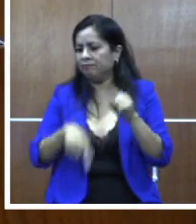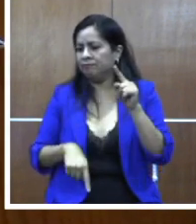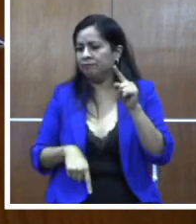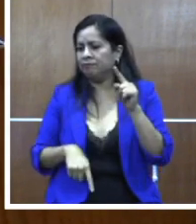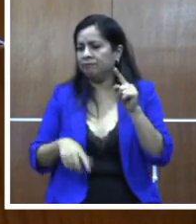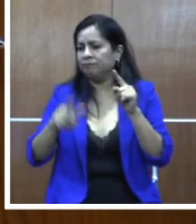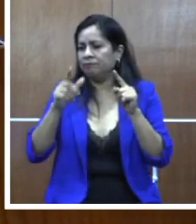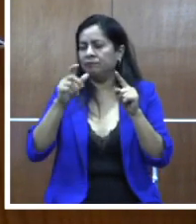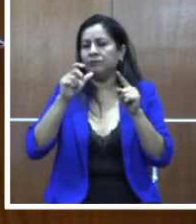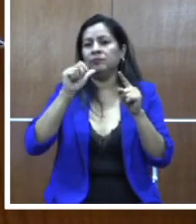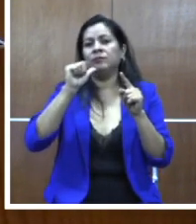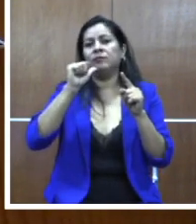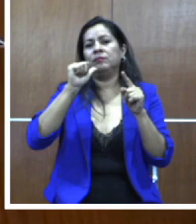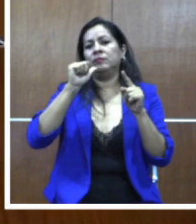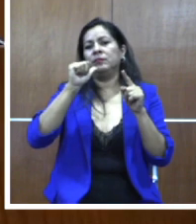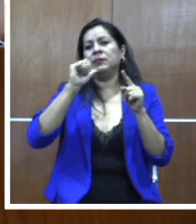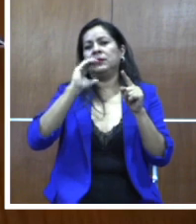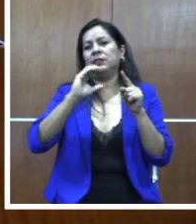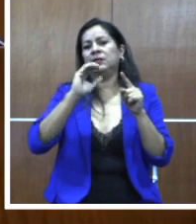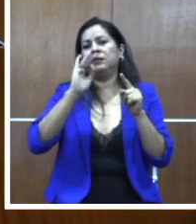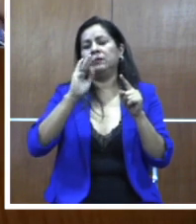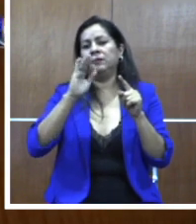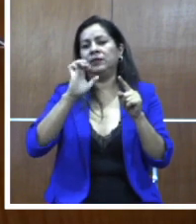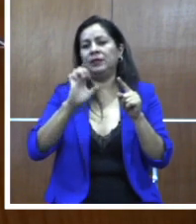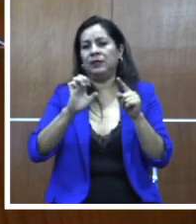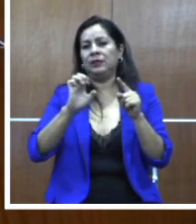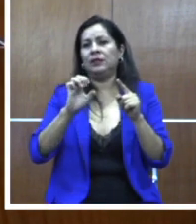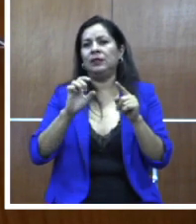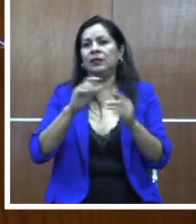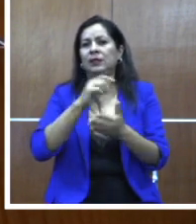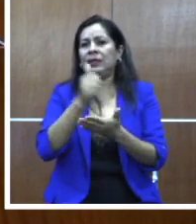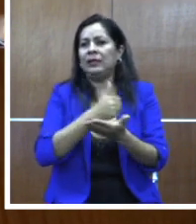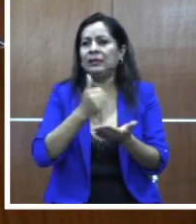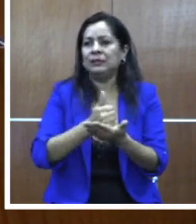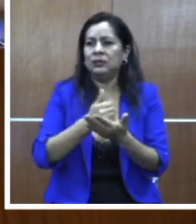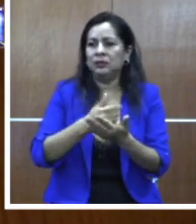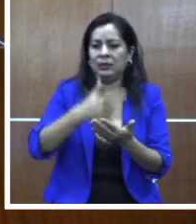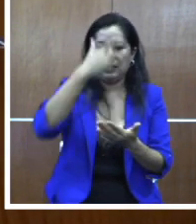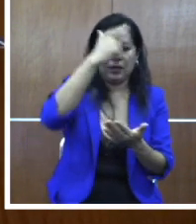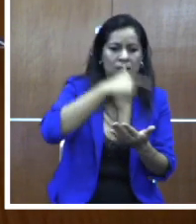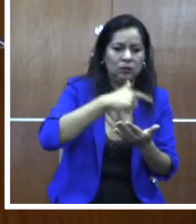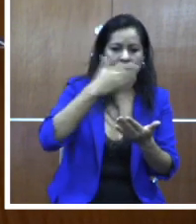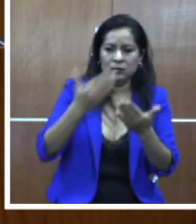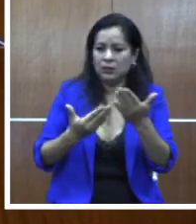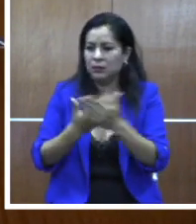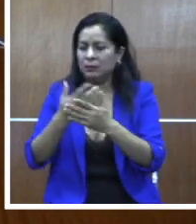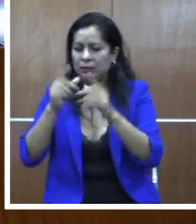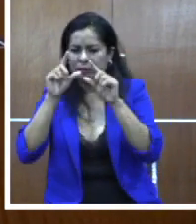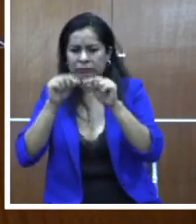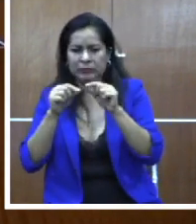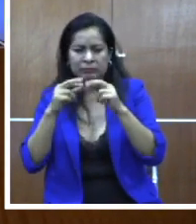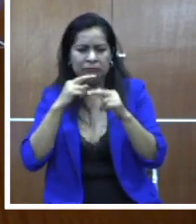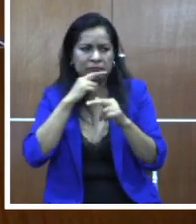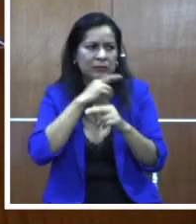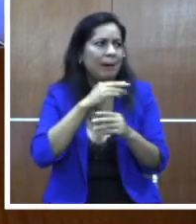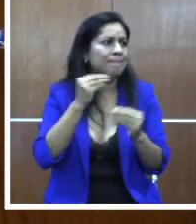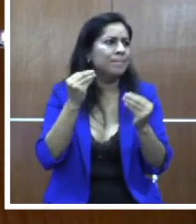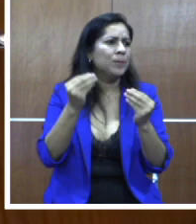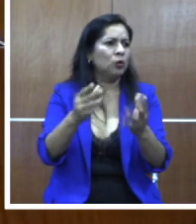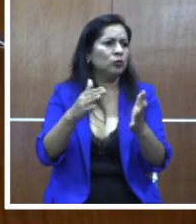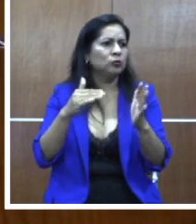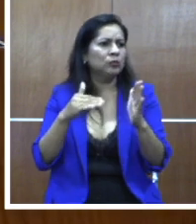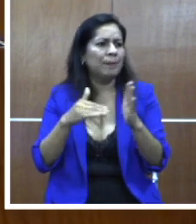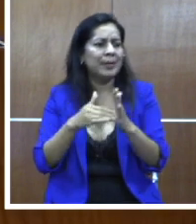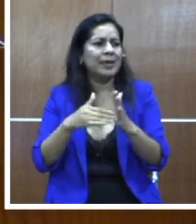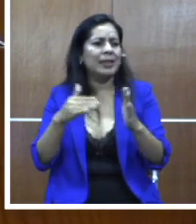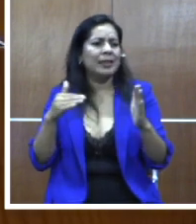Luz y Fuerza del Centro? Cuando de la noche a la mañana, en un abrir y cerrar de ojos, miles y miles